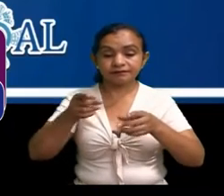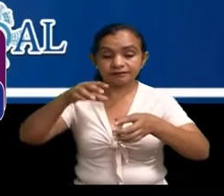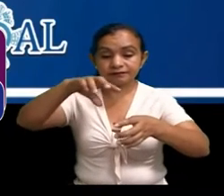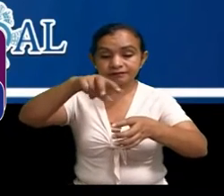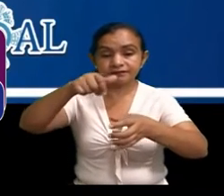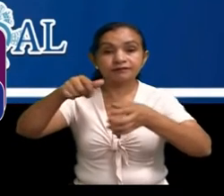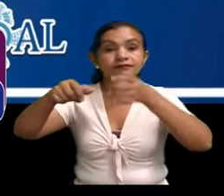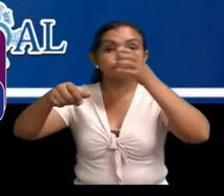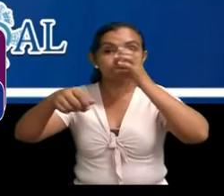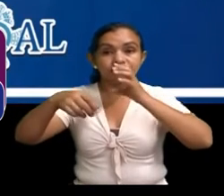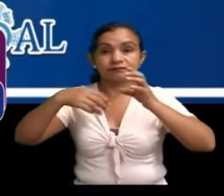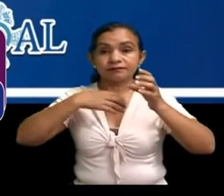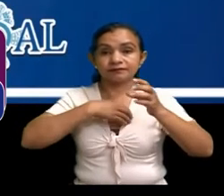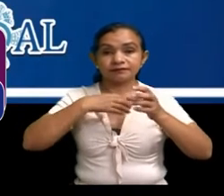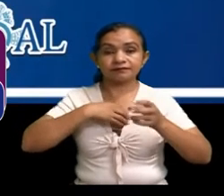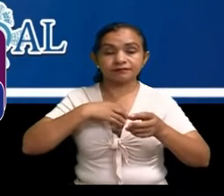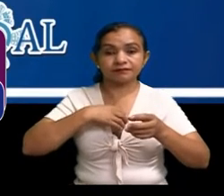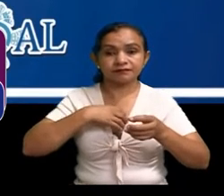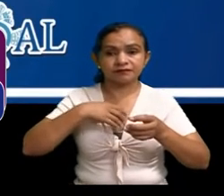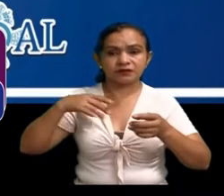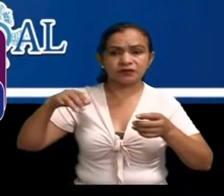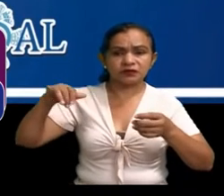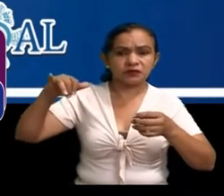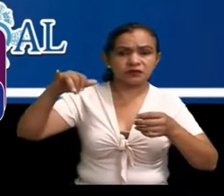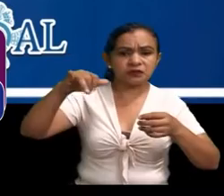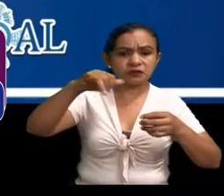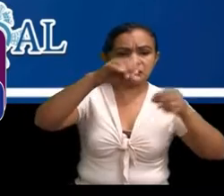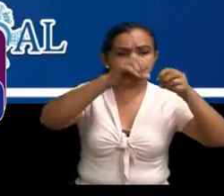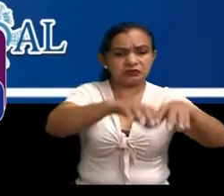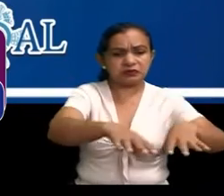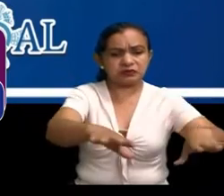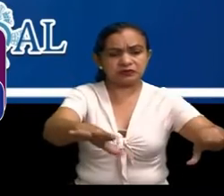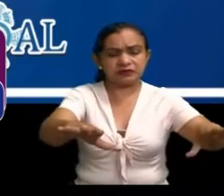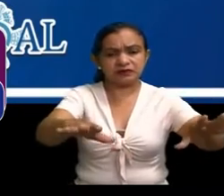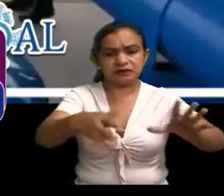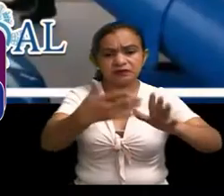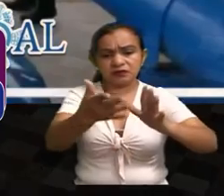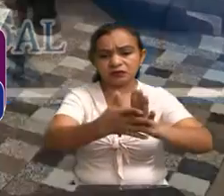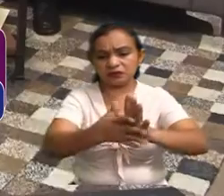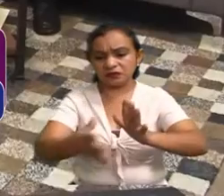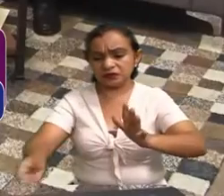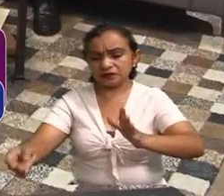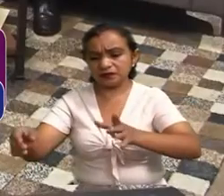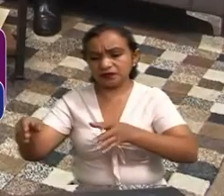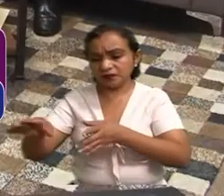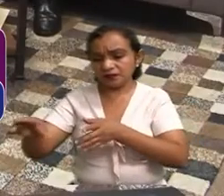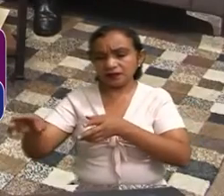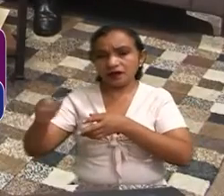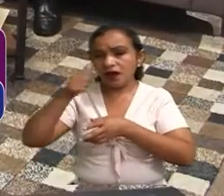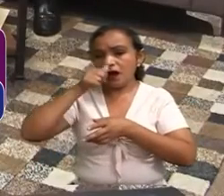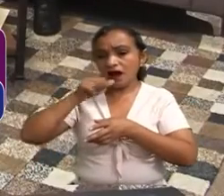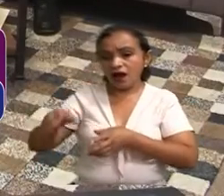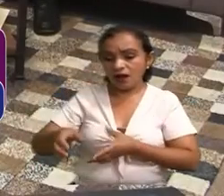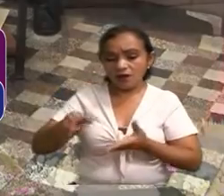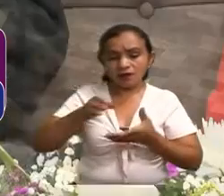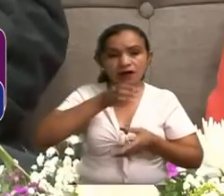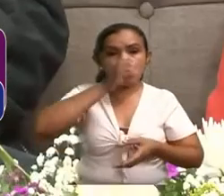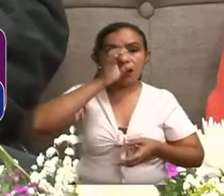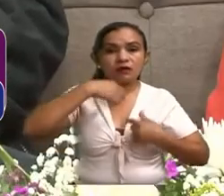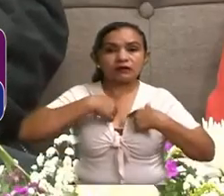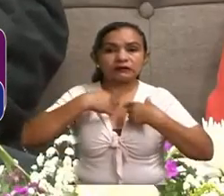ser de que reguemos de pesticida una siembra y después la reguemos, porque eso llega a la fuente y entonces vamos a contaminarlo.